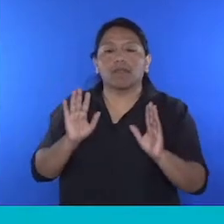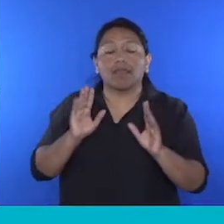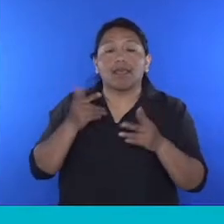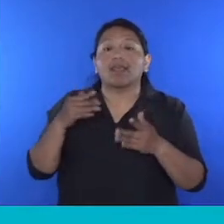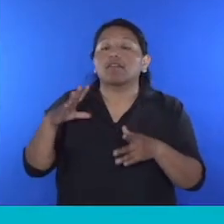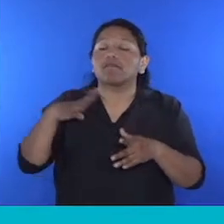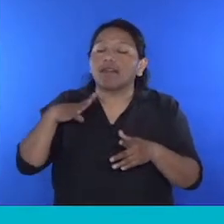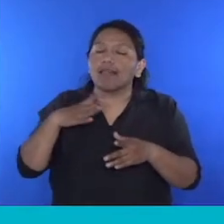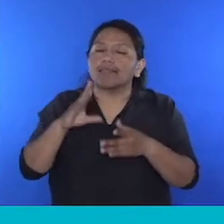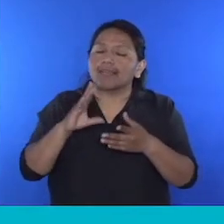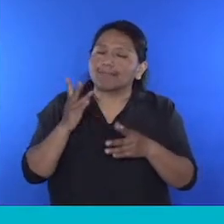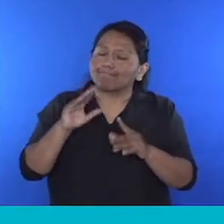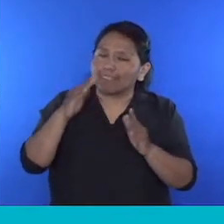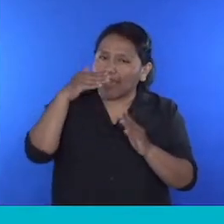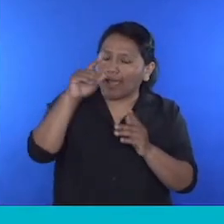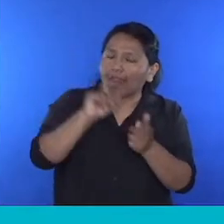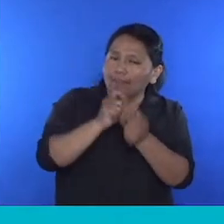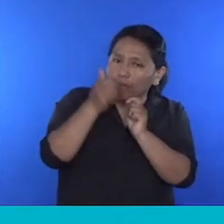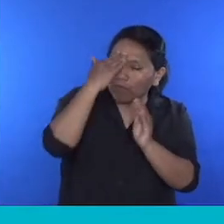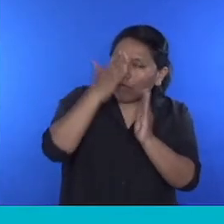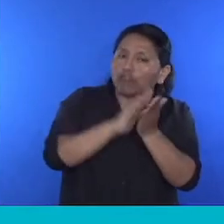reforma constitucional